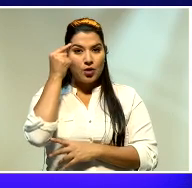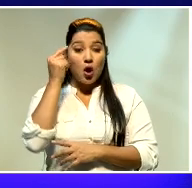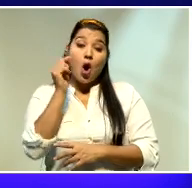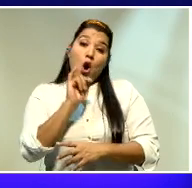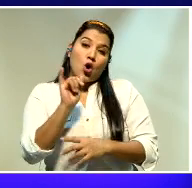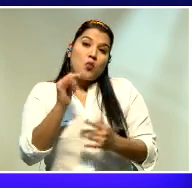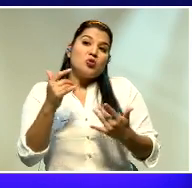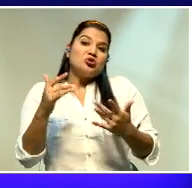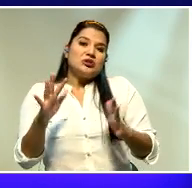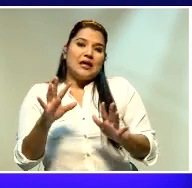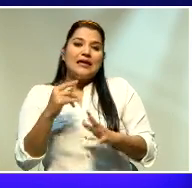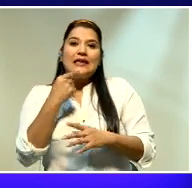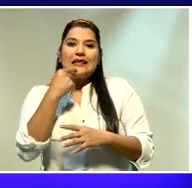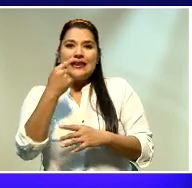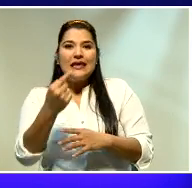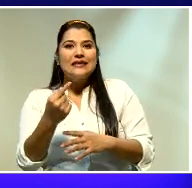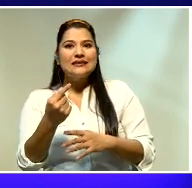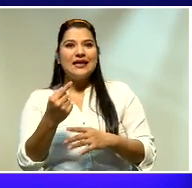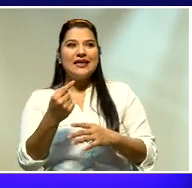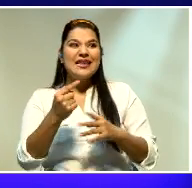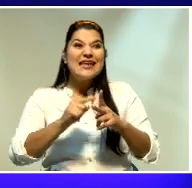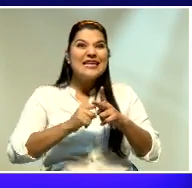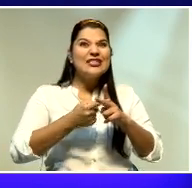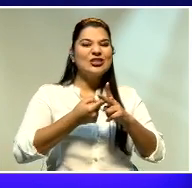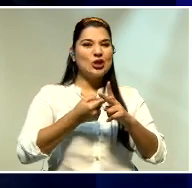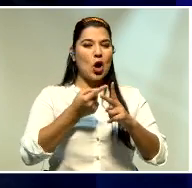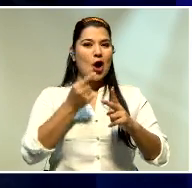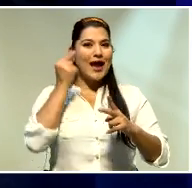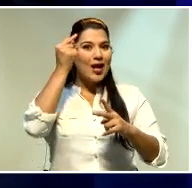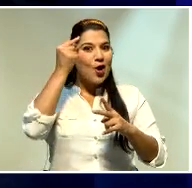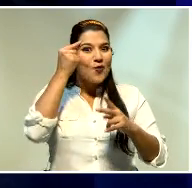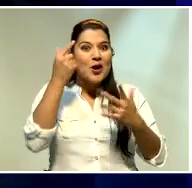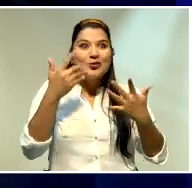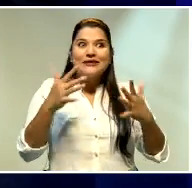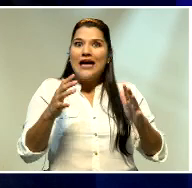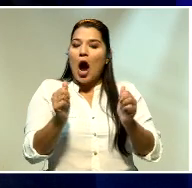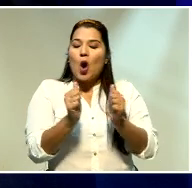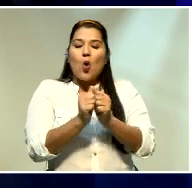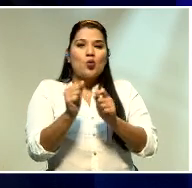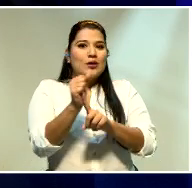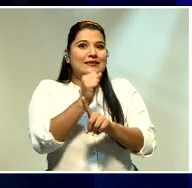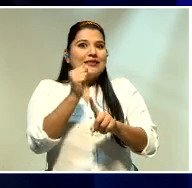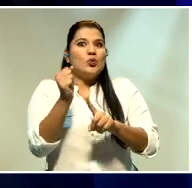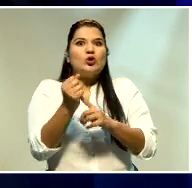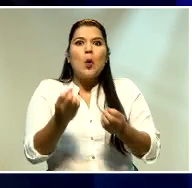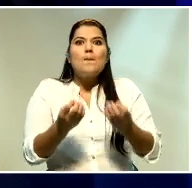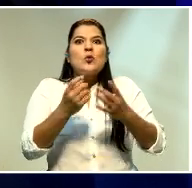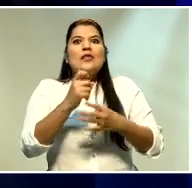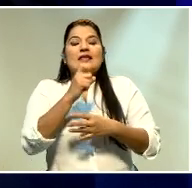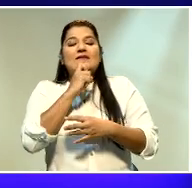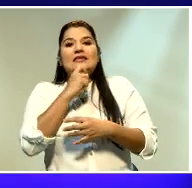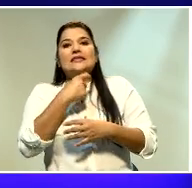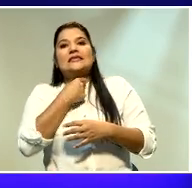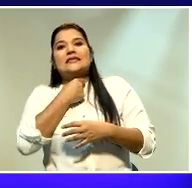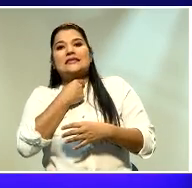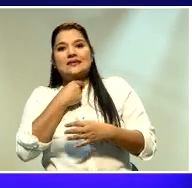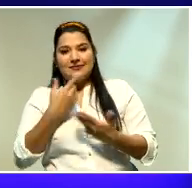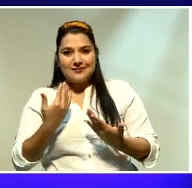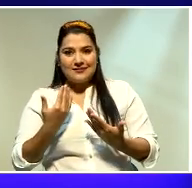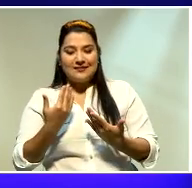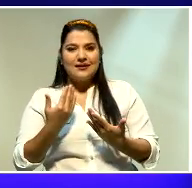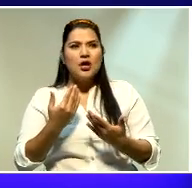dice popularmente, con el rancho encendido, ¿verdad? Le tocó un